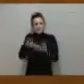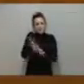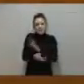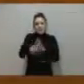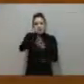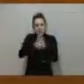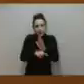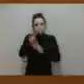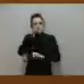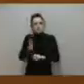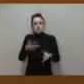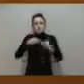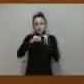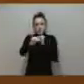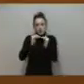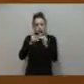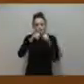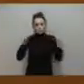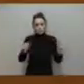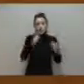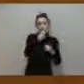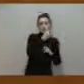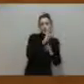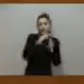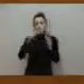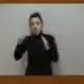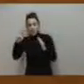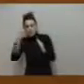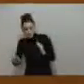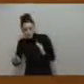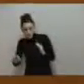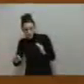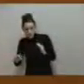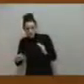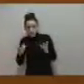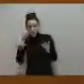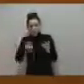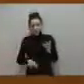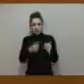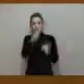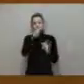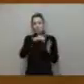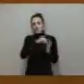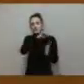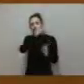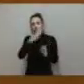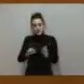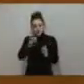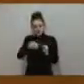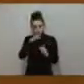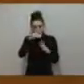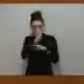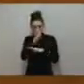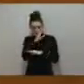programa de turismo sostenible Asturias 2020 a espaldas de esta Cámara. No, señoría. Podemos y tenemos que decir muchas